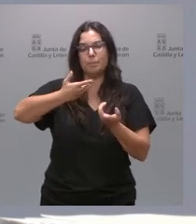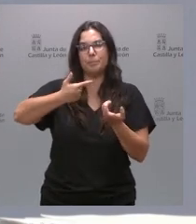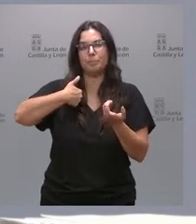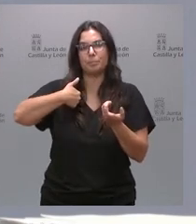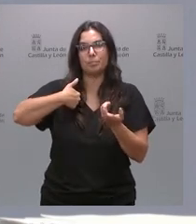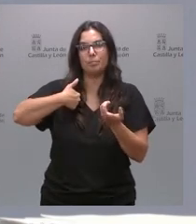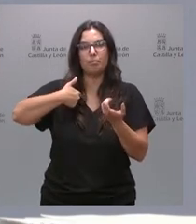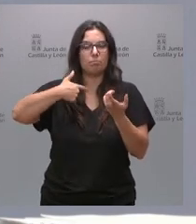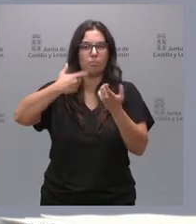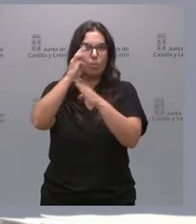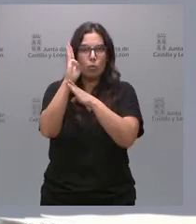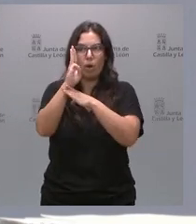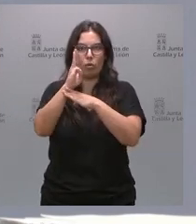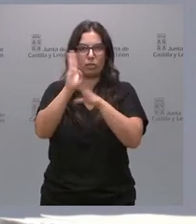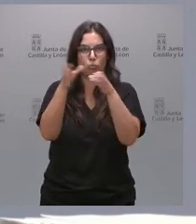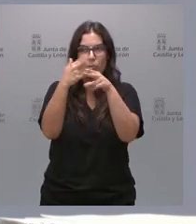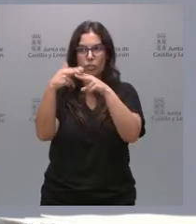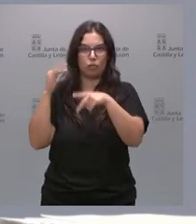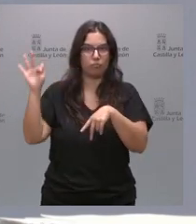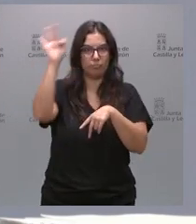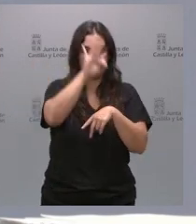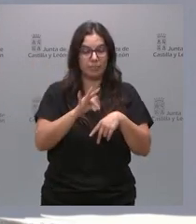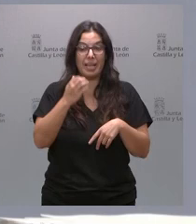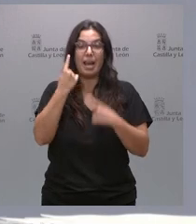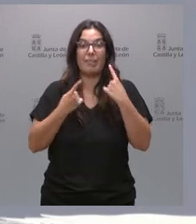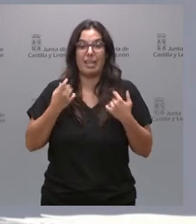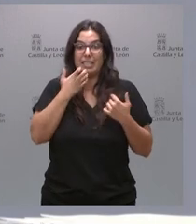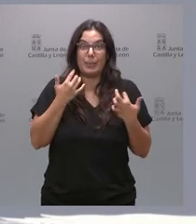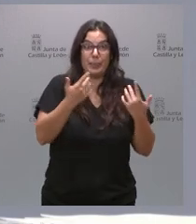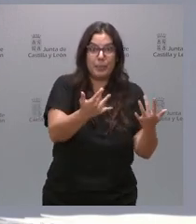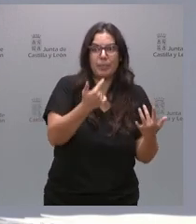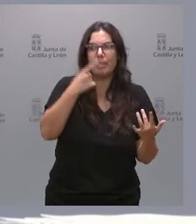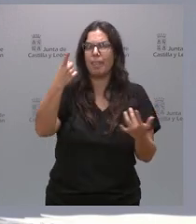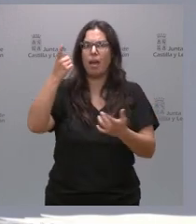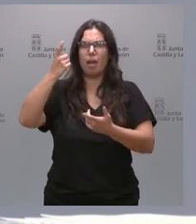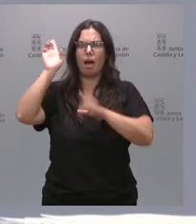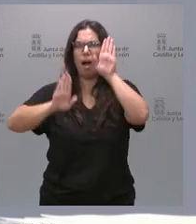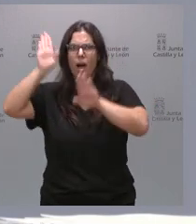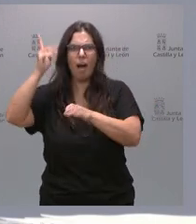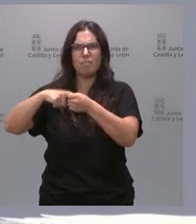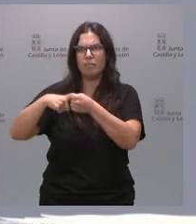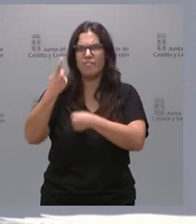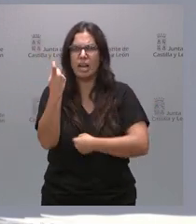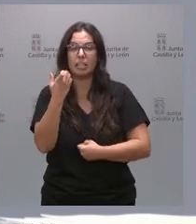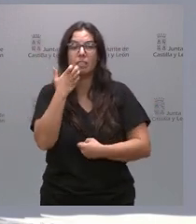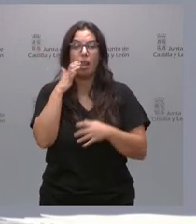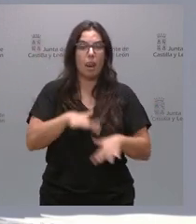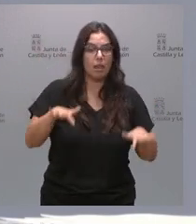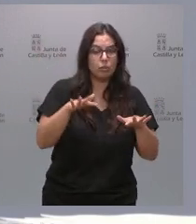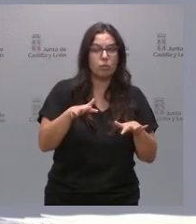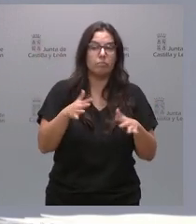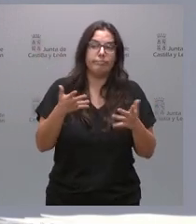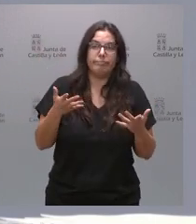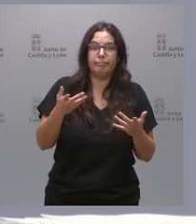de distintos procuradores y grupos políticos a veces sí se va muy deprisa pues se nos critica de falta de participación en las cortes de Castilla y león si se va a menos deprisa pues